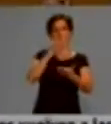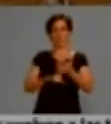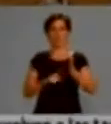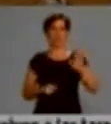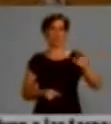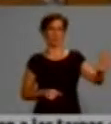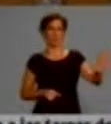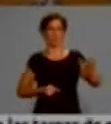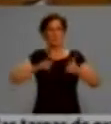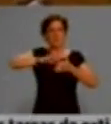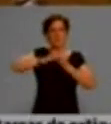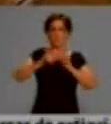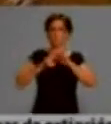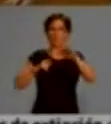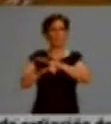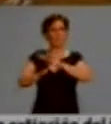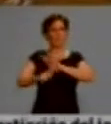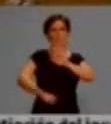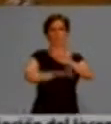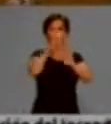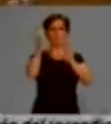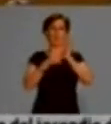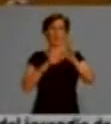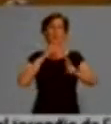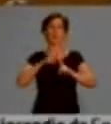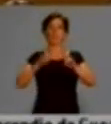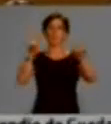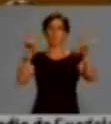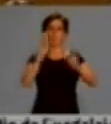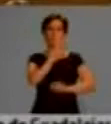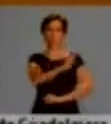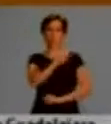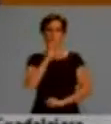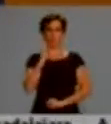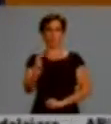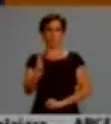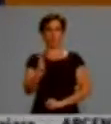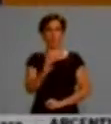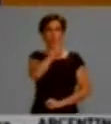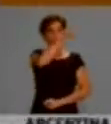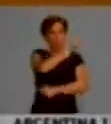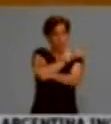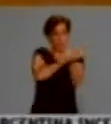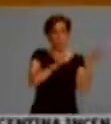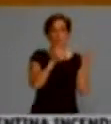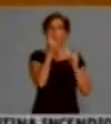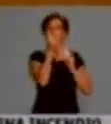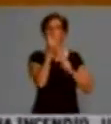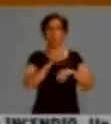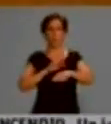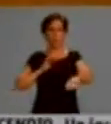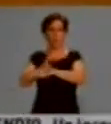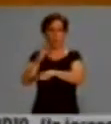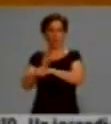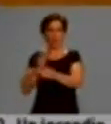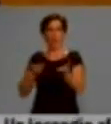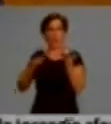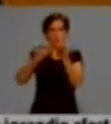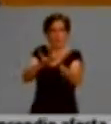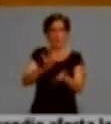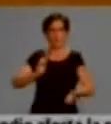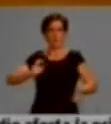de gestión integrado, el sistema PP, en el que a ustedes nunca les ha faltado dinero para financiar ayudas, préstamos,